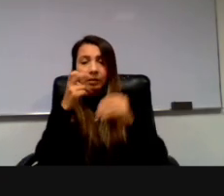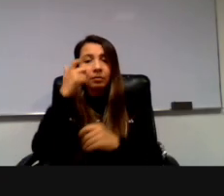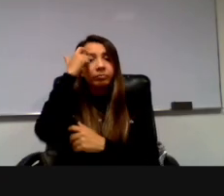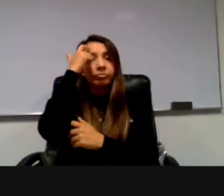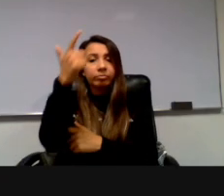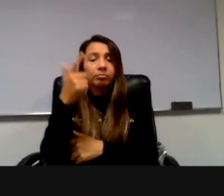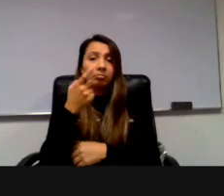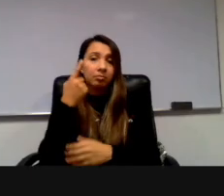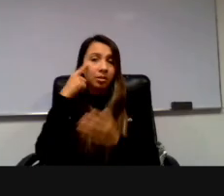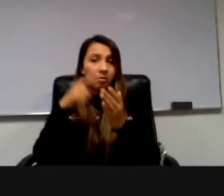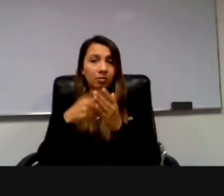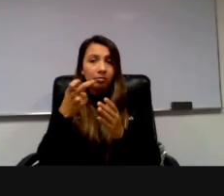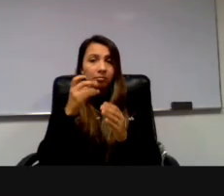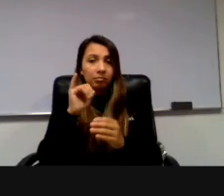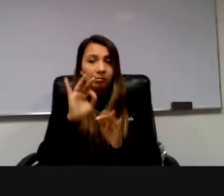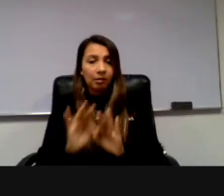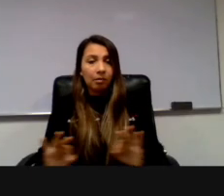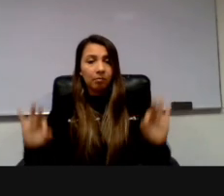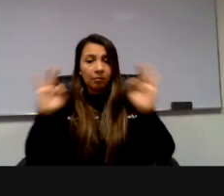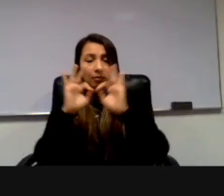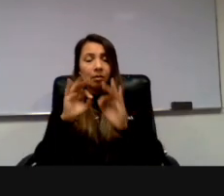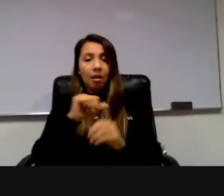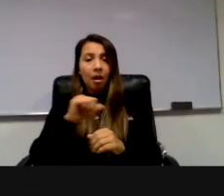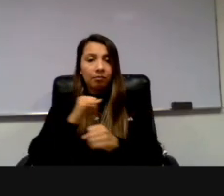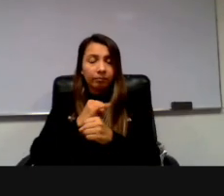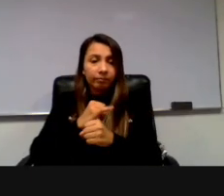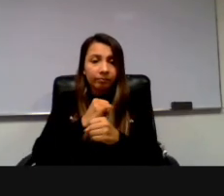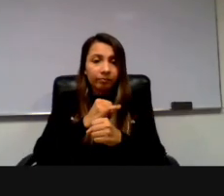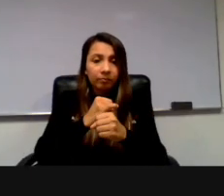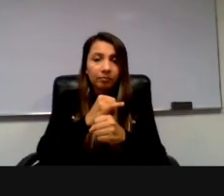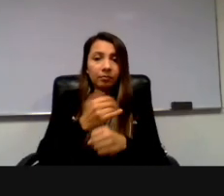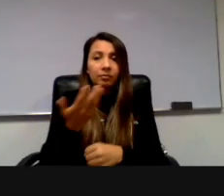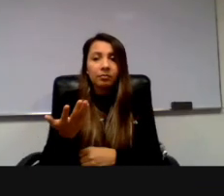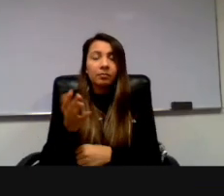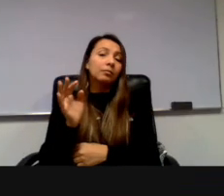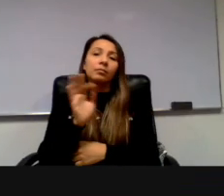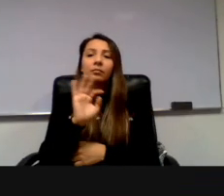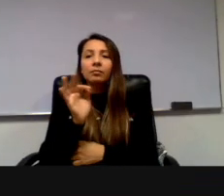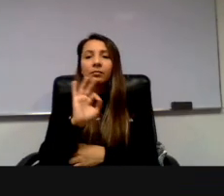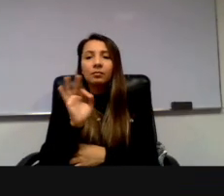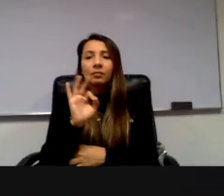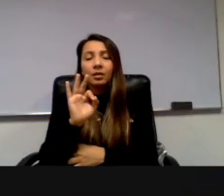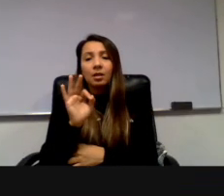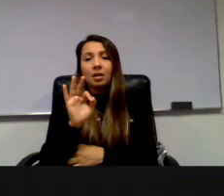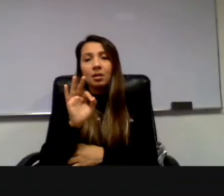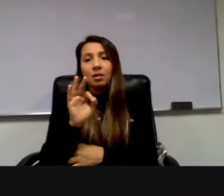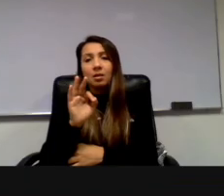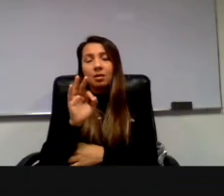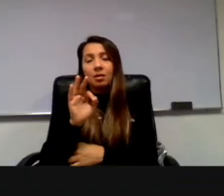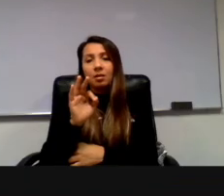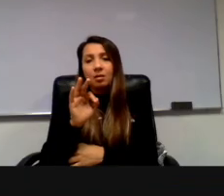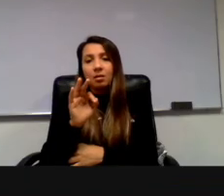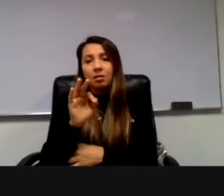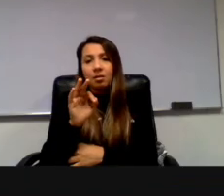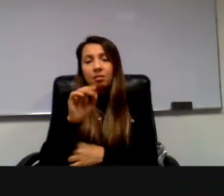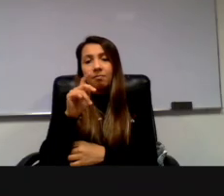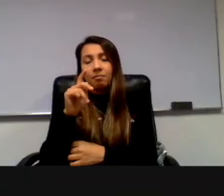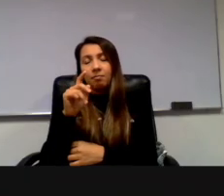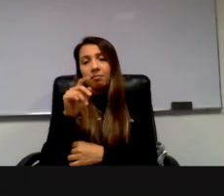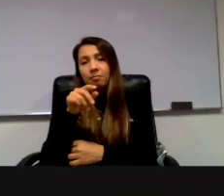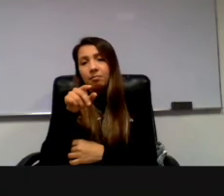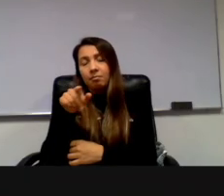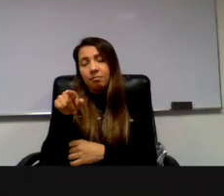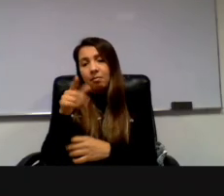importante para los científicos, que bueno, pues tal vez la revisión por pares no sea siempre pues lo óptimo. A veces